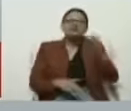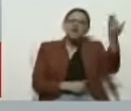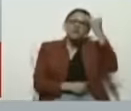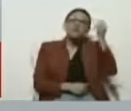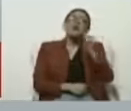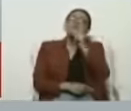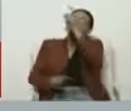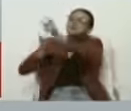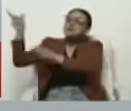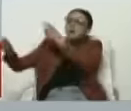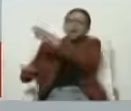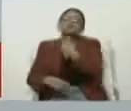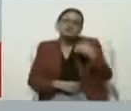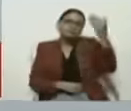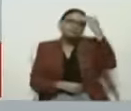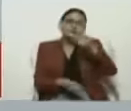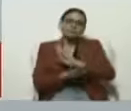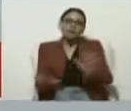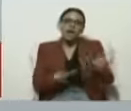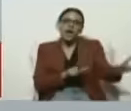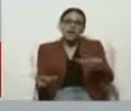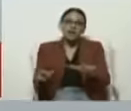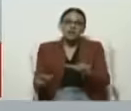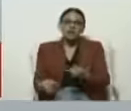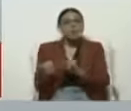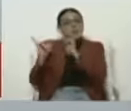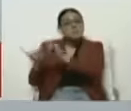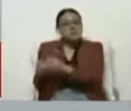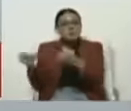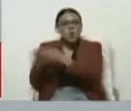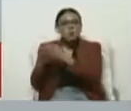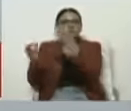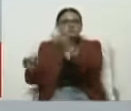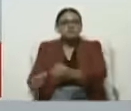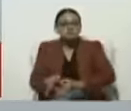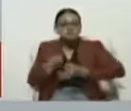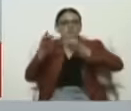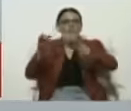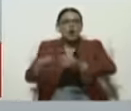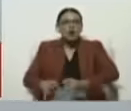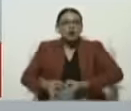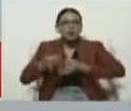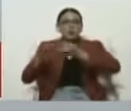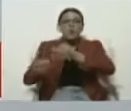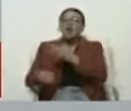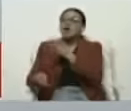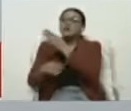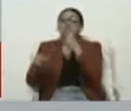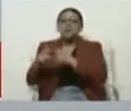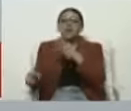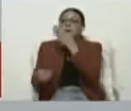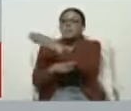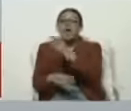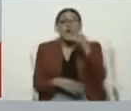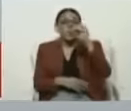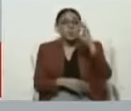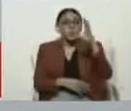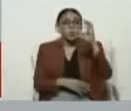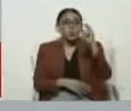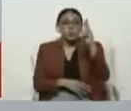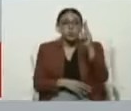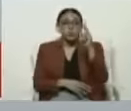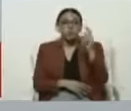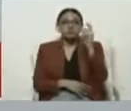Nosotros sabemos quiénes fueron los que siempre son violentos, los que se iban a Cúcuta en febrero del